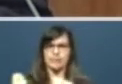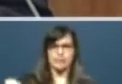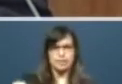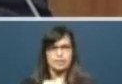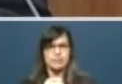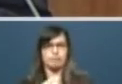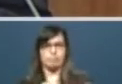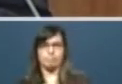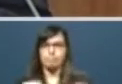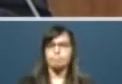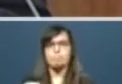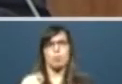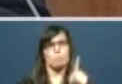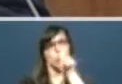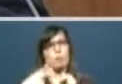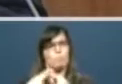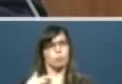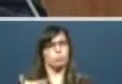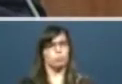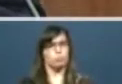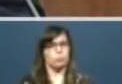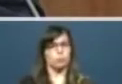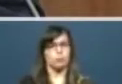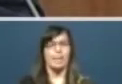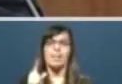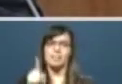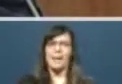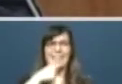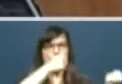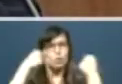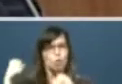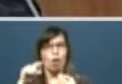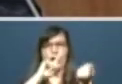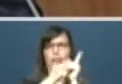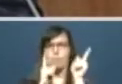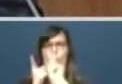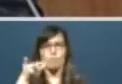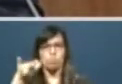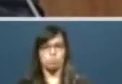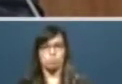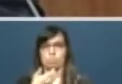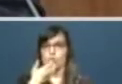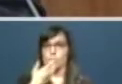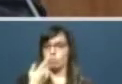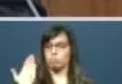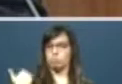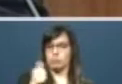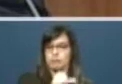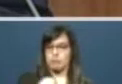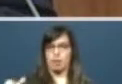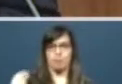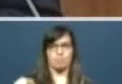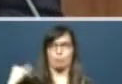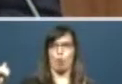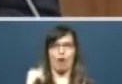problemas políticos y hasta de relevantes cambios institucionales como el producido la semana pasada en la propia